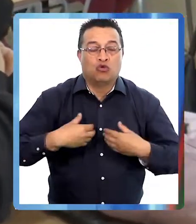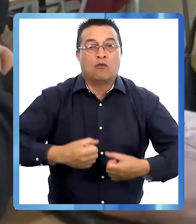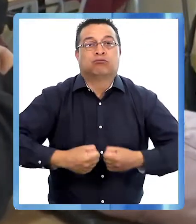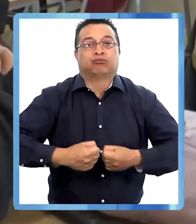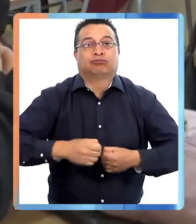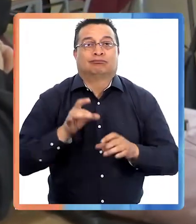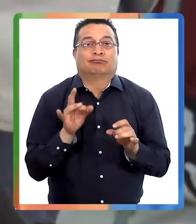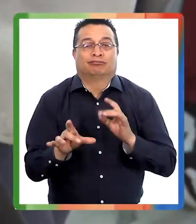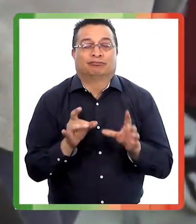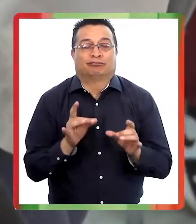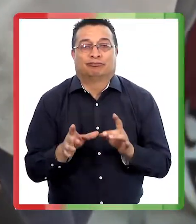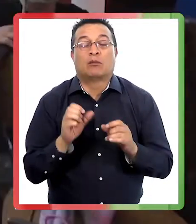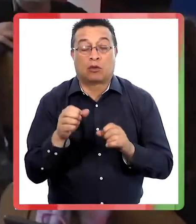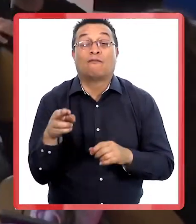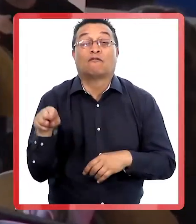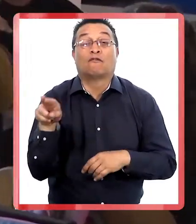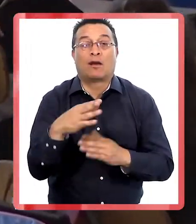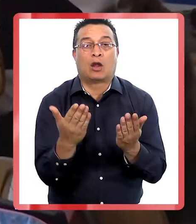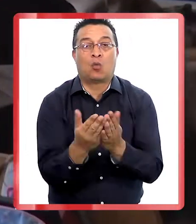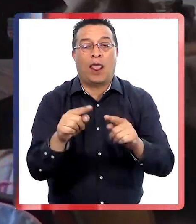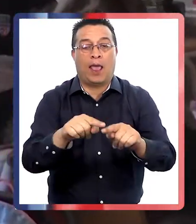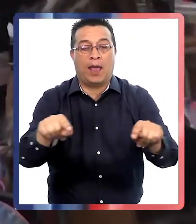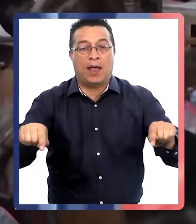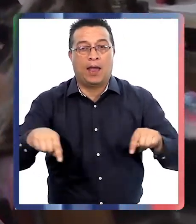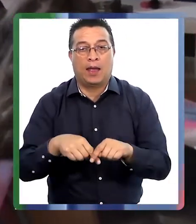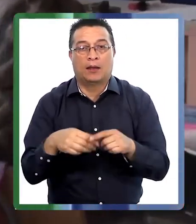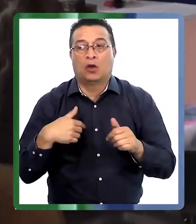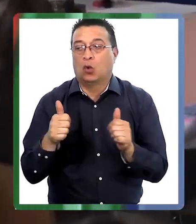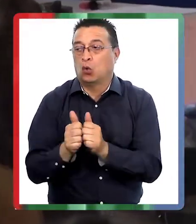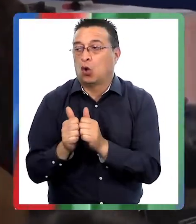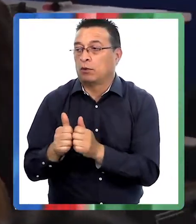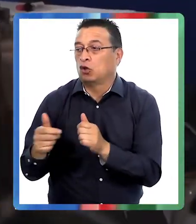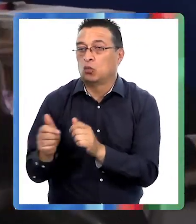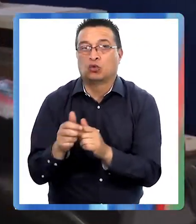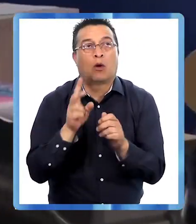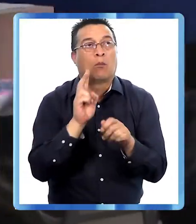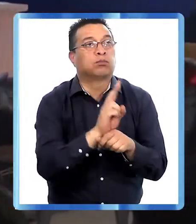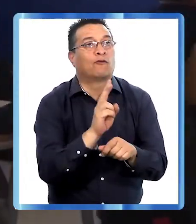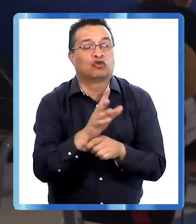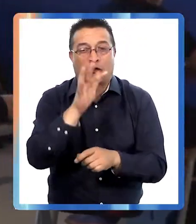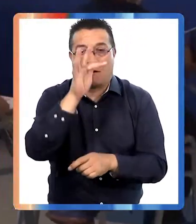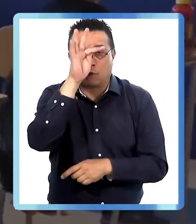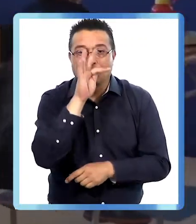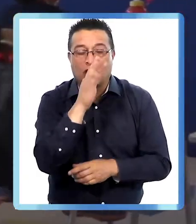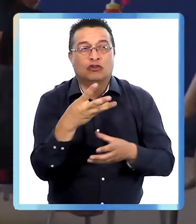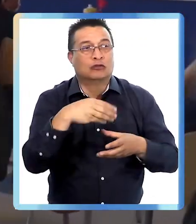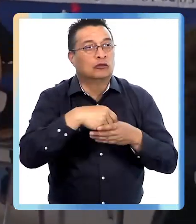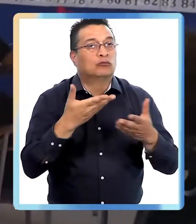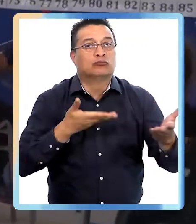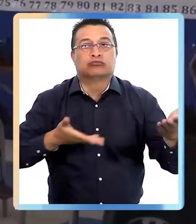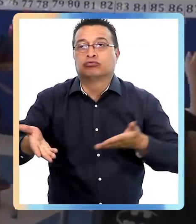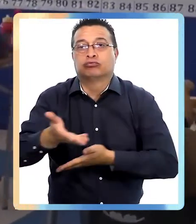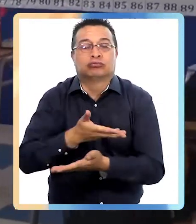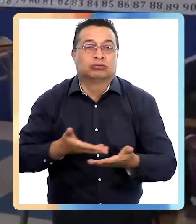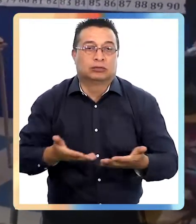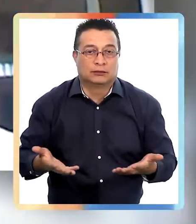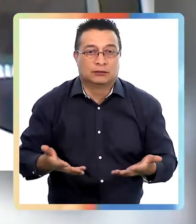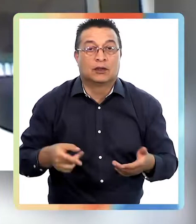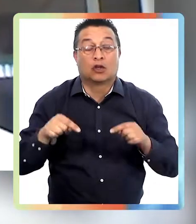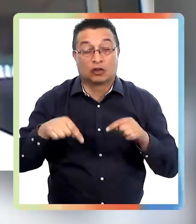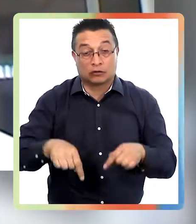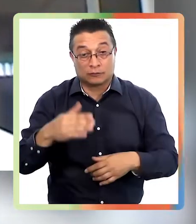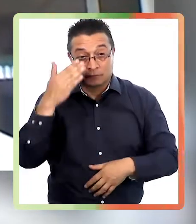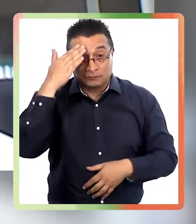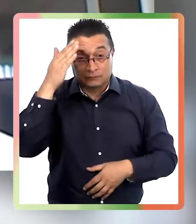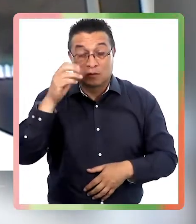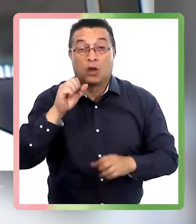que los alumnos volverán a las salas de clases donde estarán con sus pares, profesores y funcionarios de los establecimientos. Hoy en día no podemos decir en